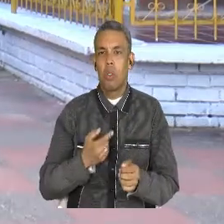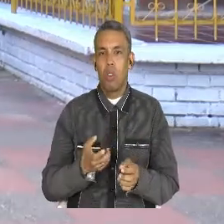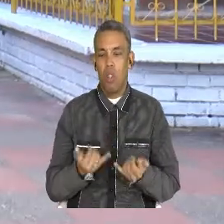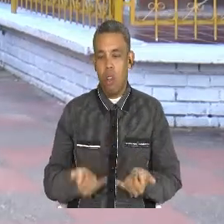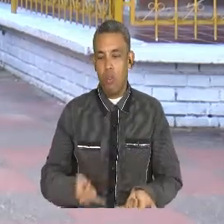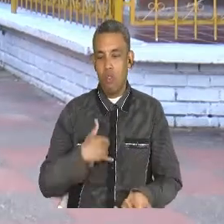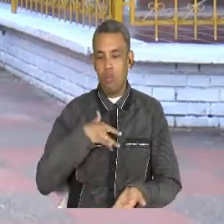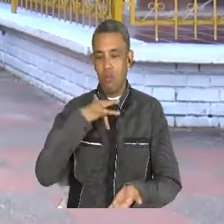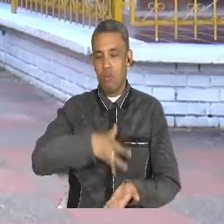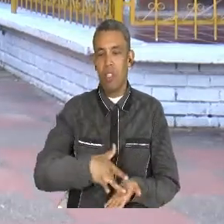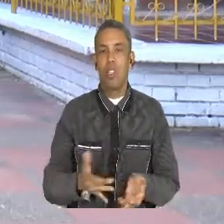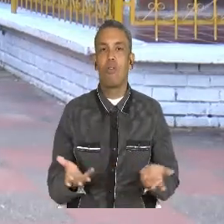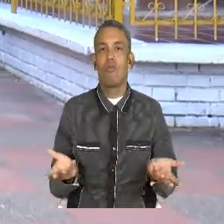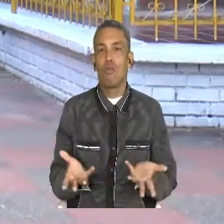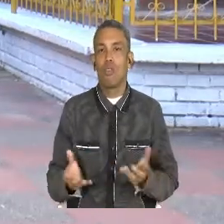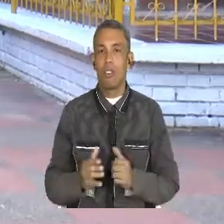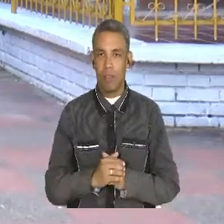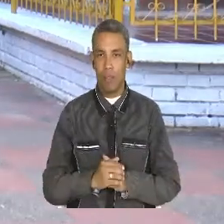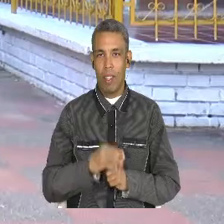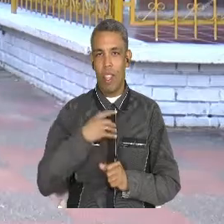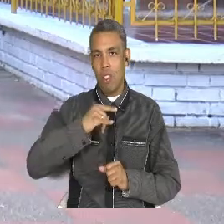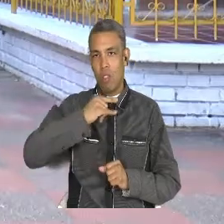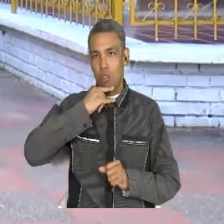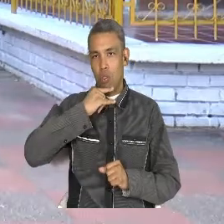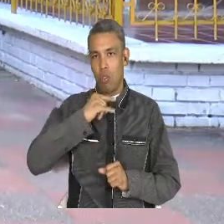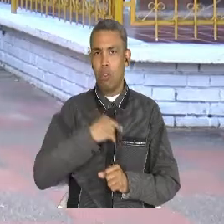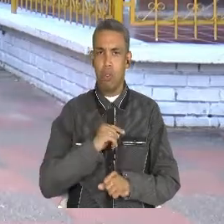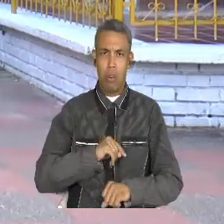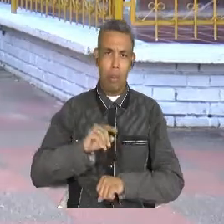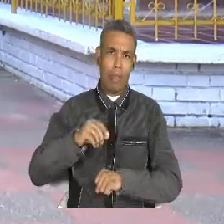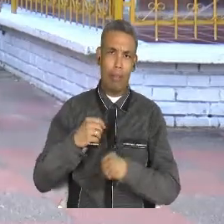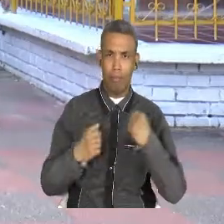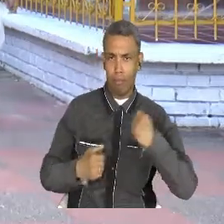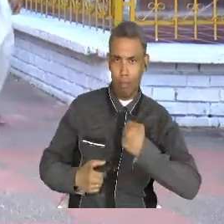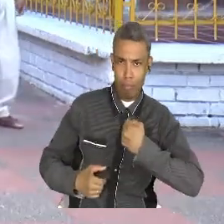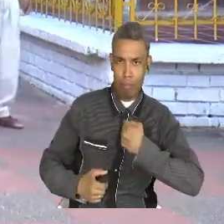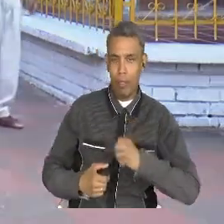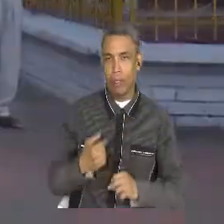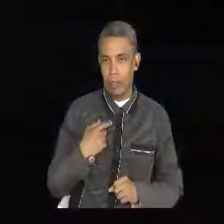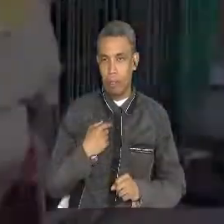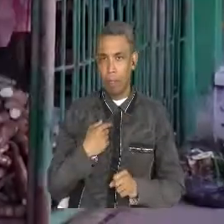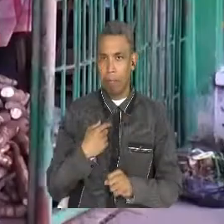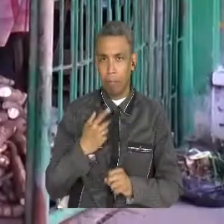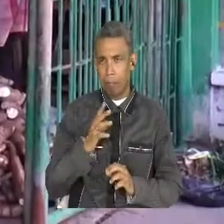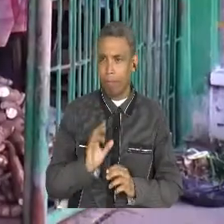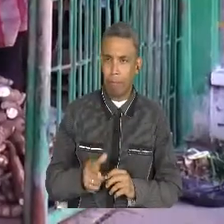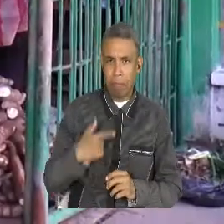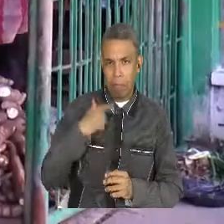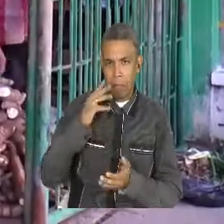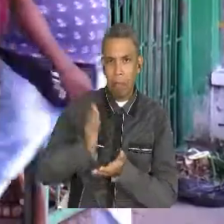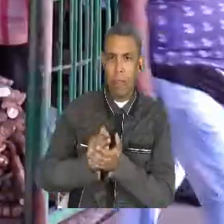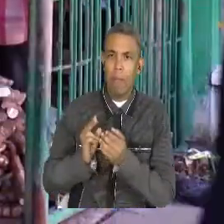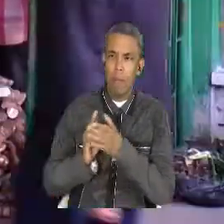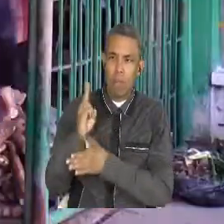mercado Torcoroma, en la cual vamos a encontrar nuestras verduras frescas y nuestros vegetales, nuestras frutas.